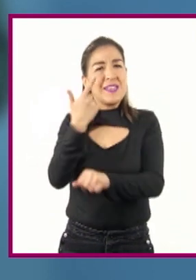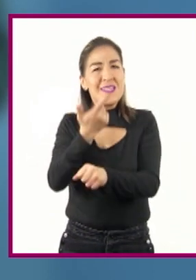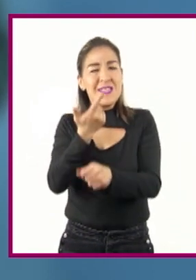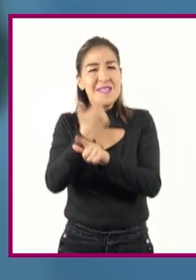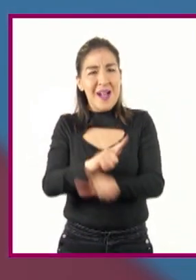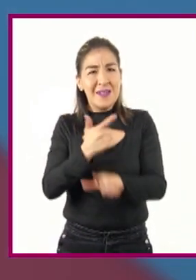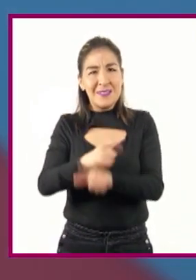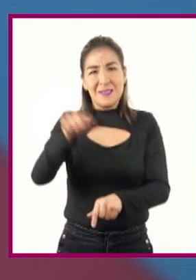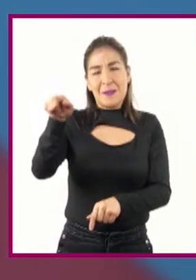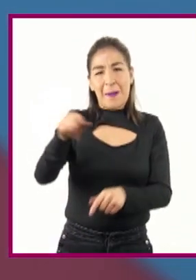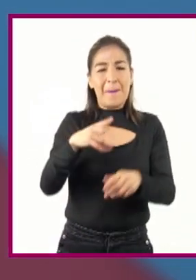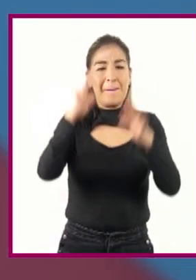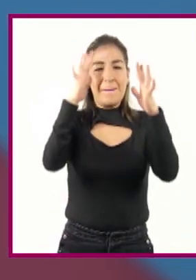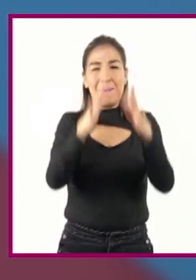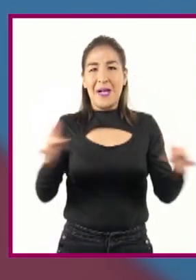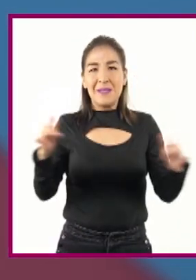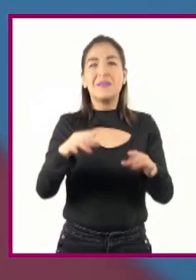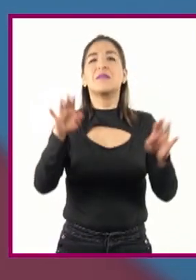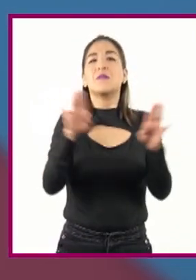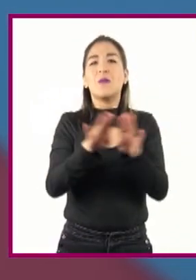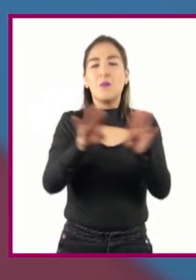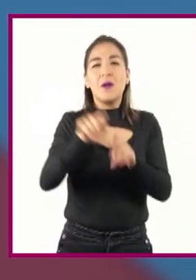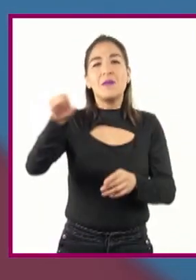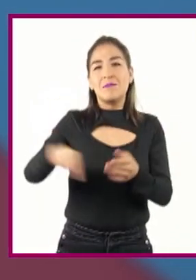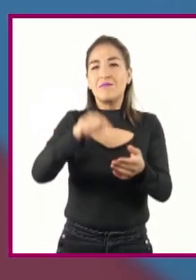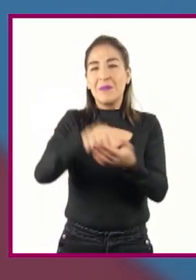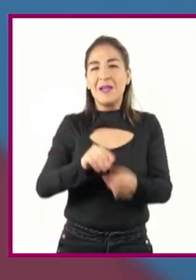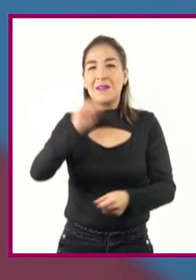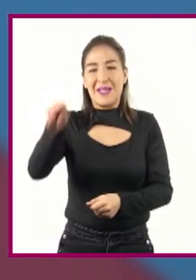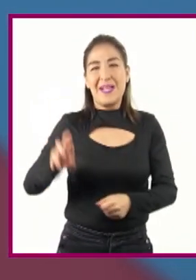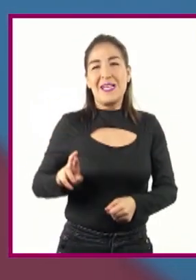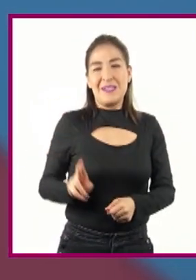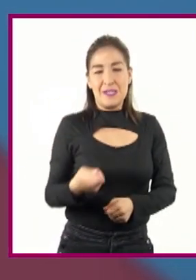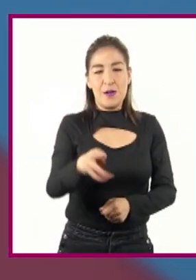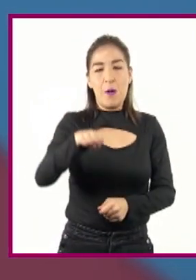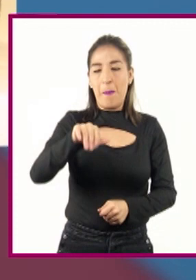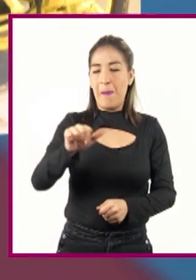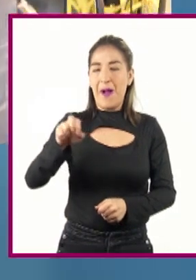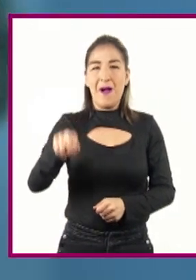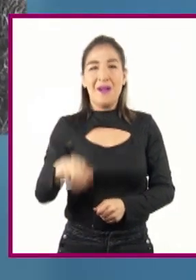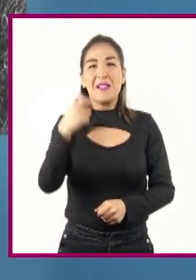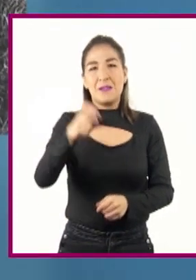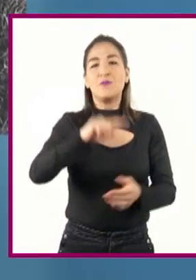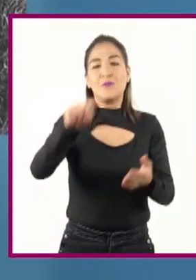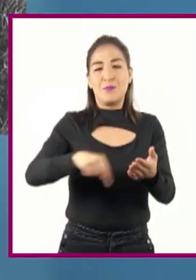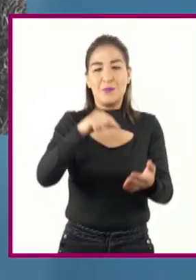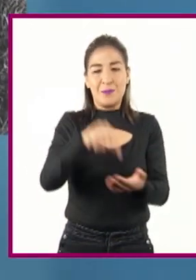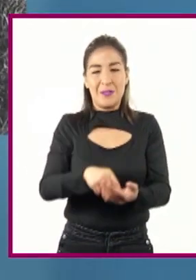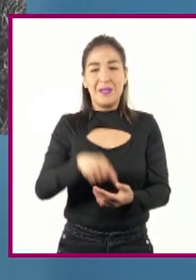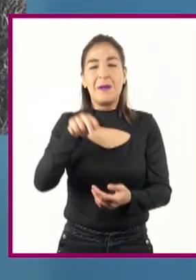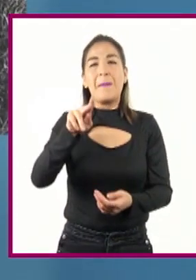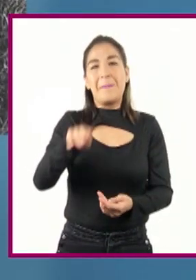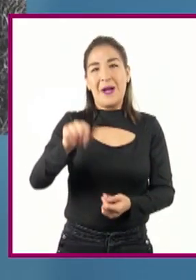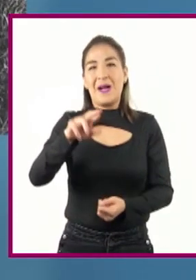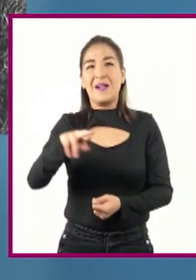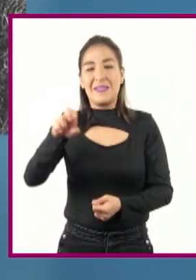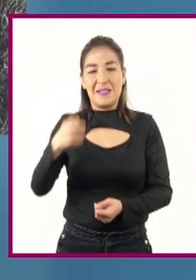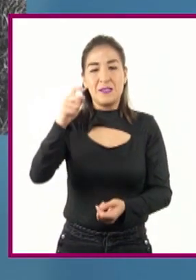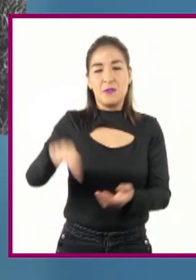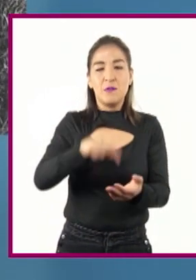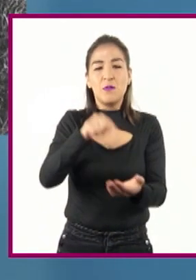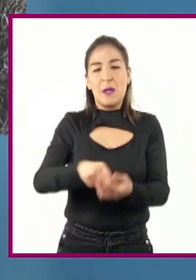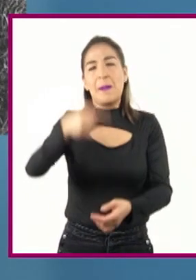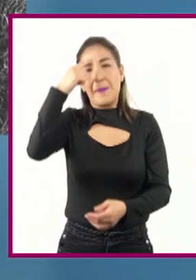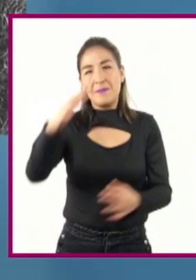para llevar a los soldados a la ribera del río Marne, donde tuvo lugar la batalla. La victoria de Francia contó con